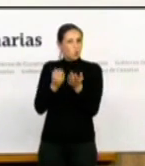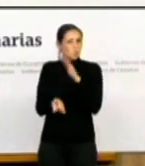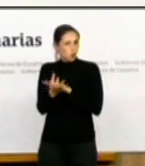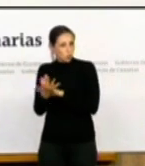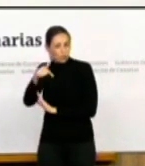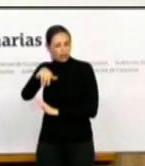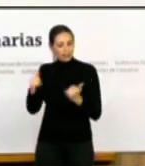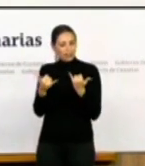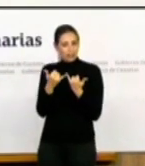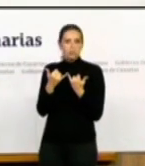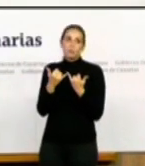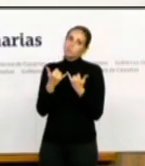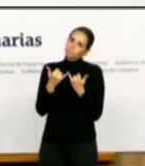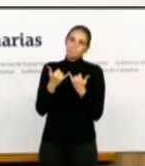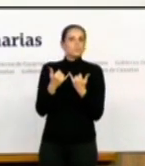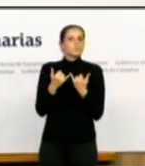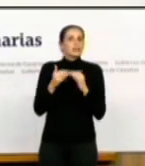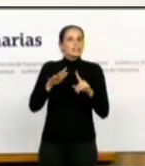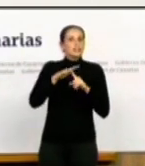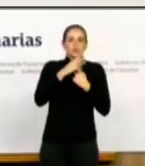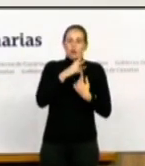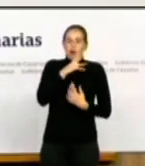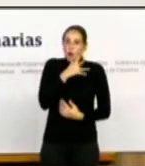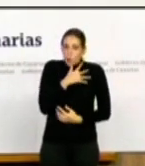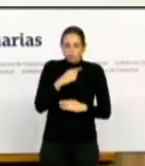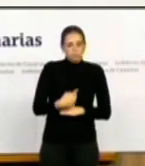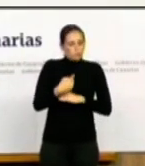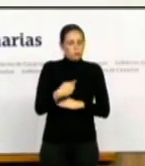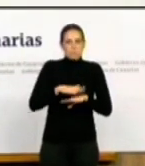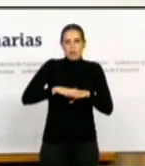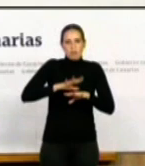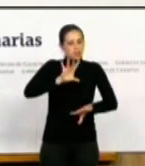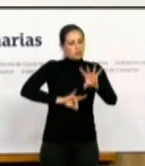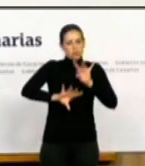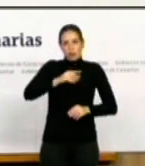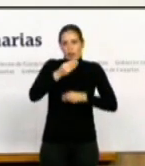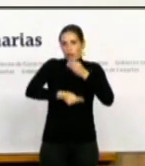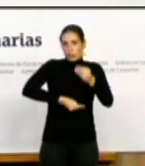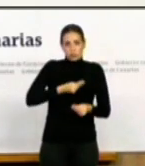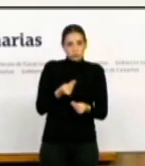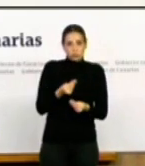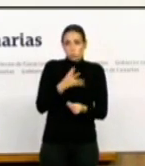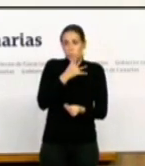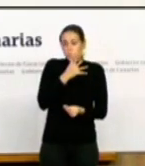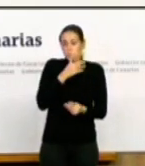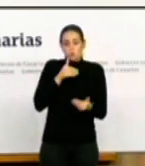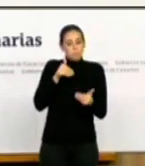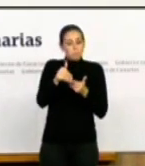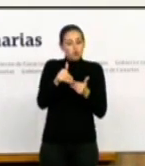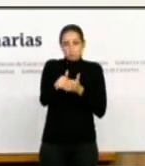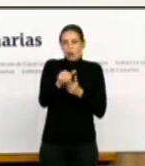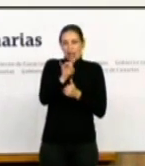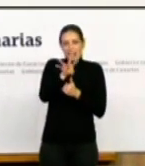pero estamos hablando de parámetros que obligan a tomar estas decisiones. No podemos hacer que los próximos 14 días, que repito,